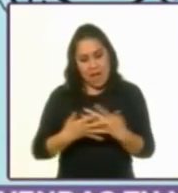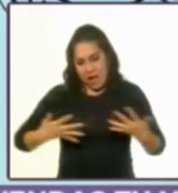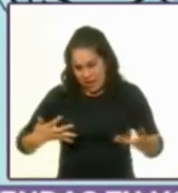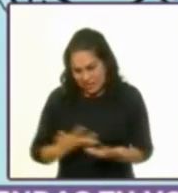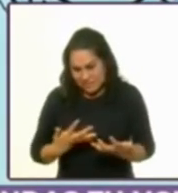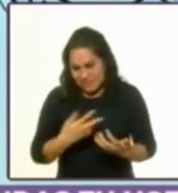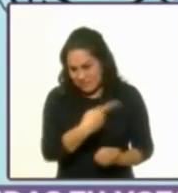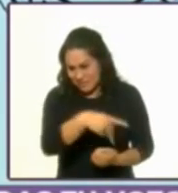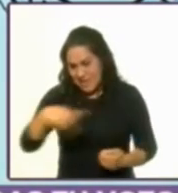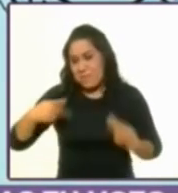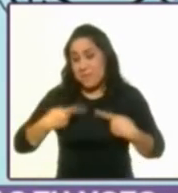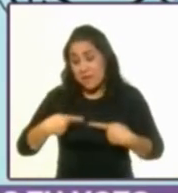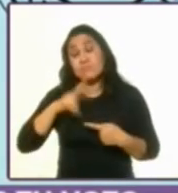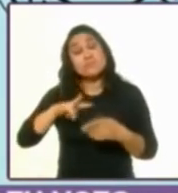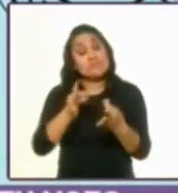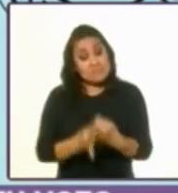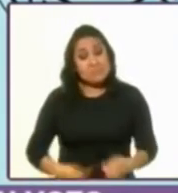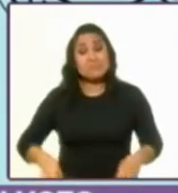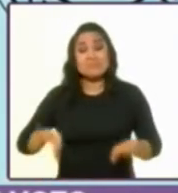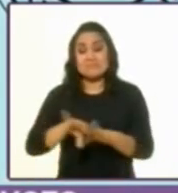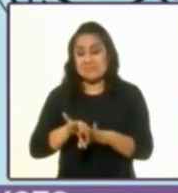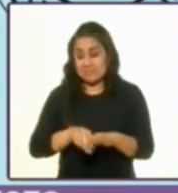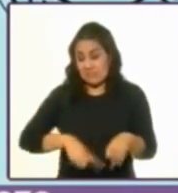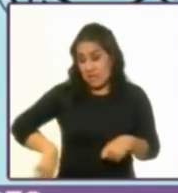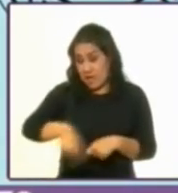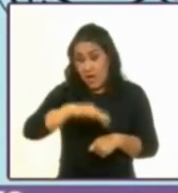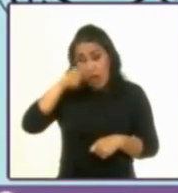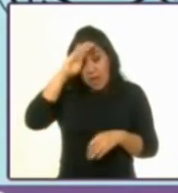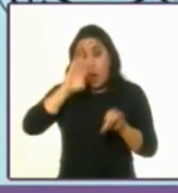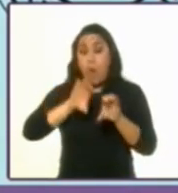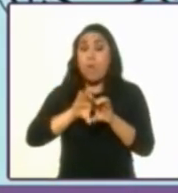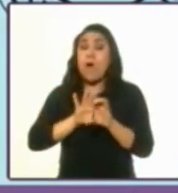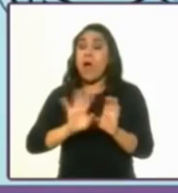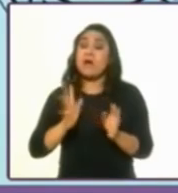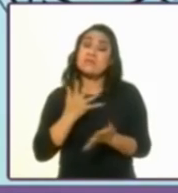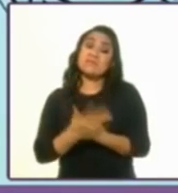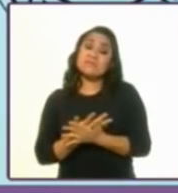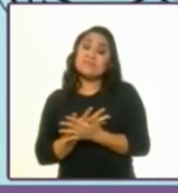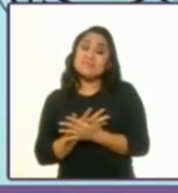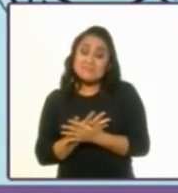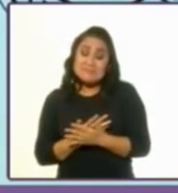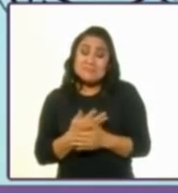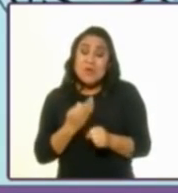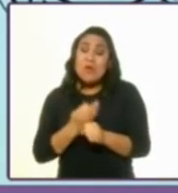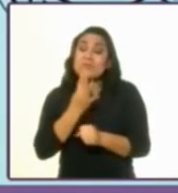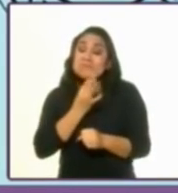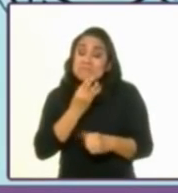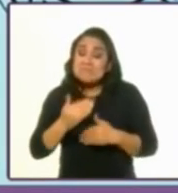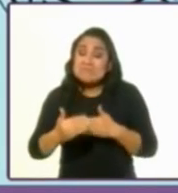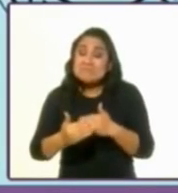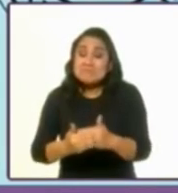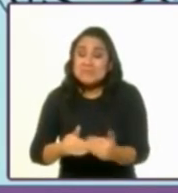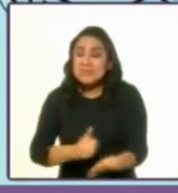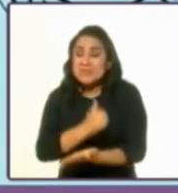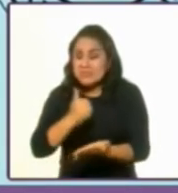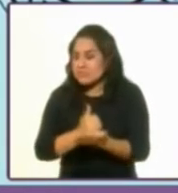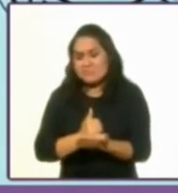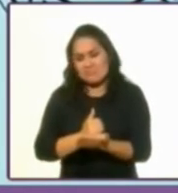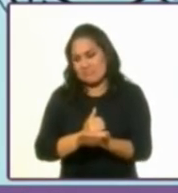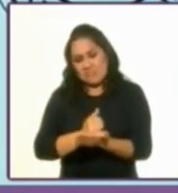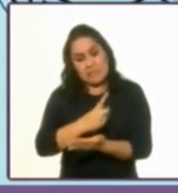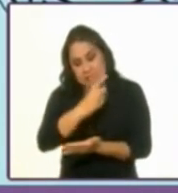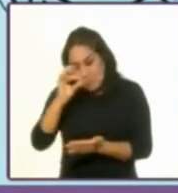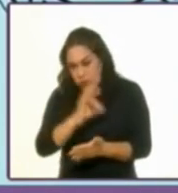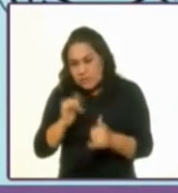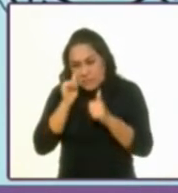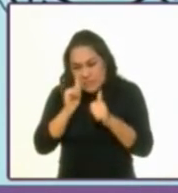muy importante reconocer que nosotros no nos vamos a conformar con este avance que tenemos en la ciudad de una cobertura total 100 por